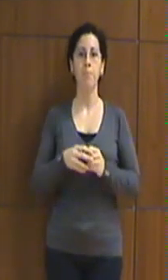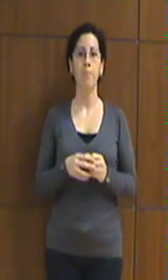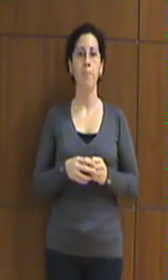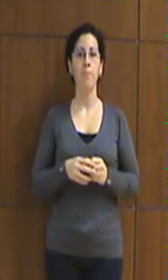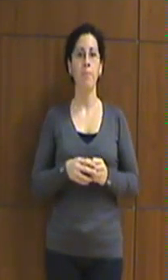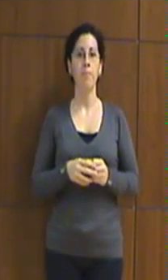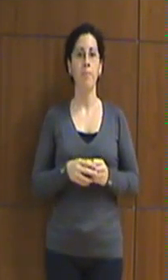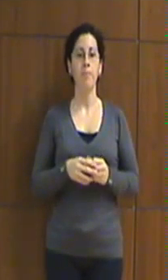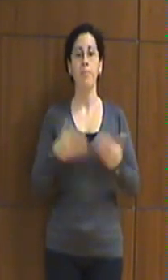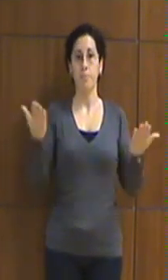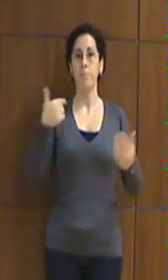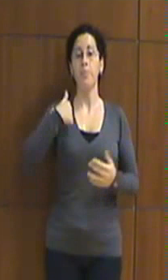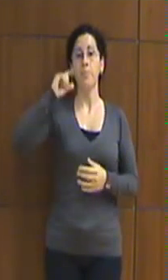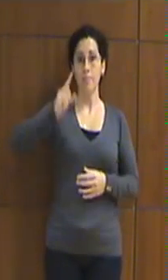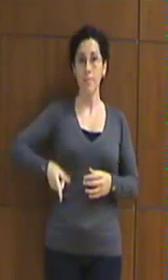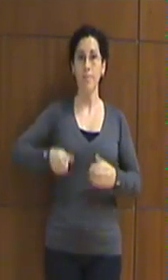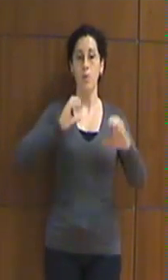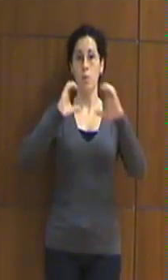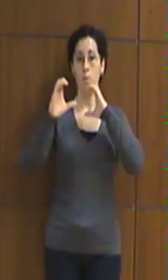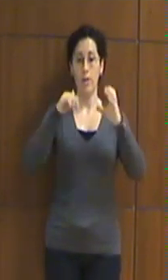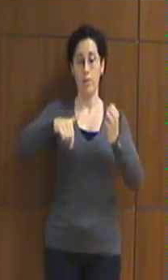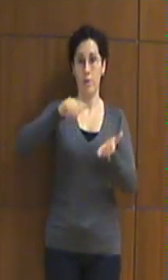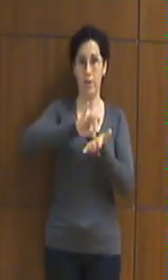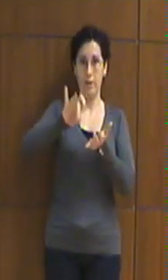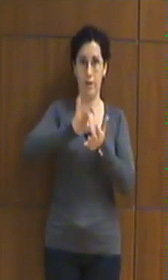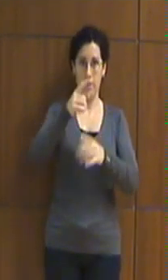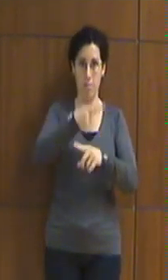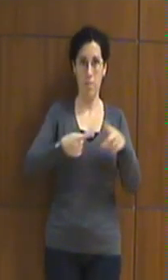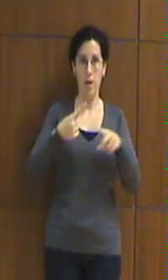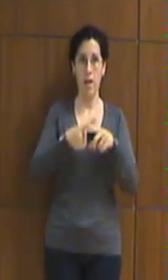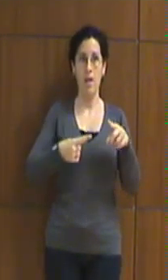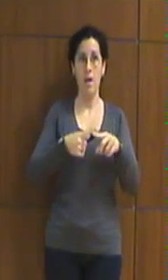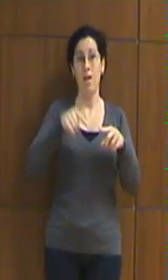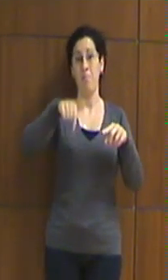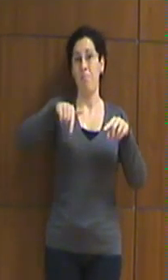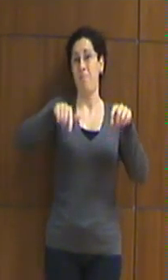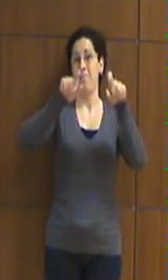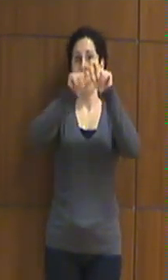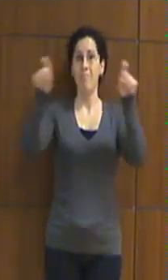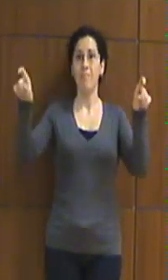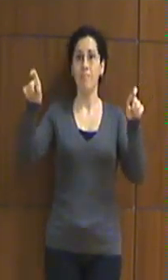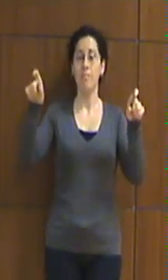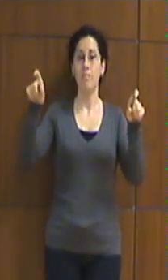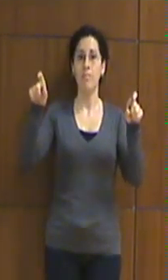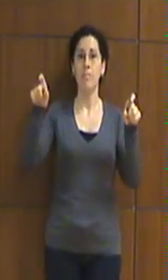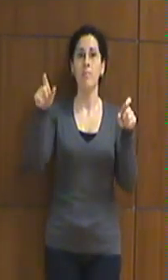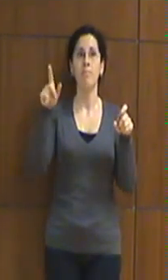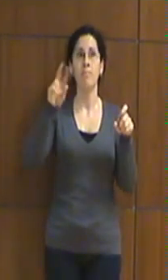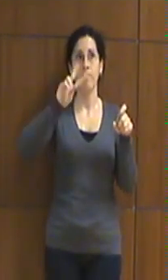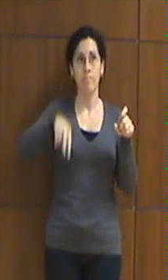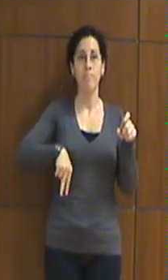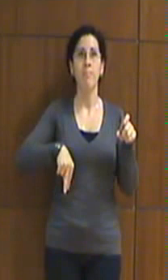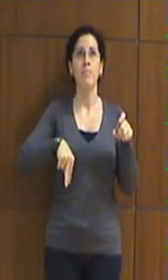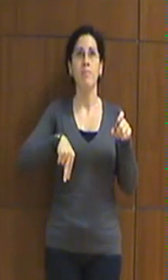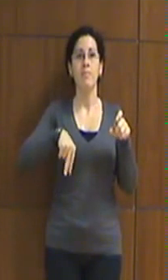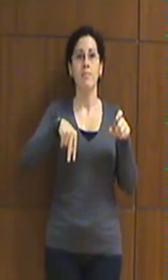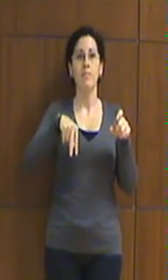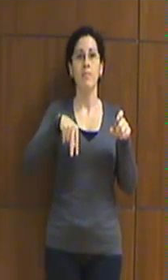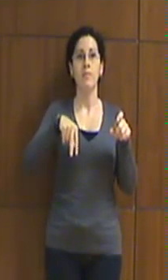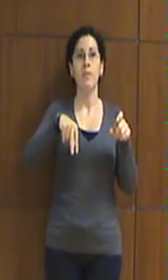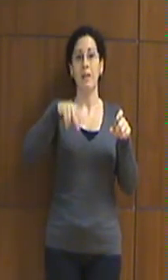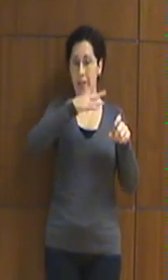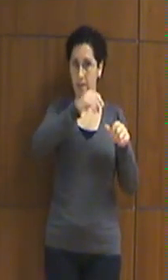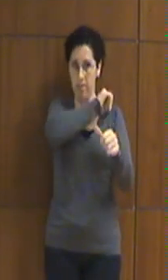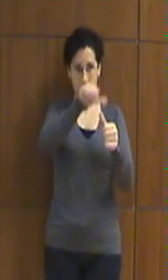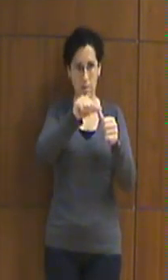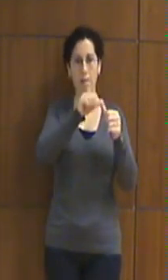Arturo San Román, soy el director de comunicación de Servimedia, una casa que es, y queremos que